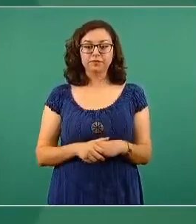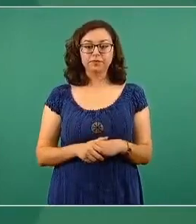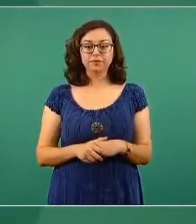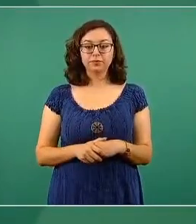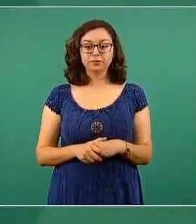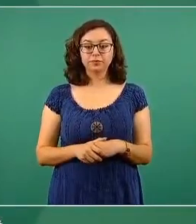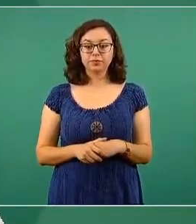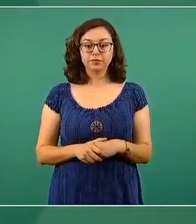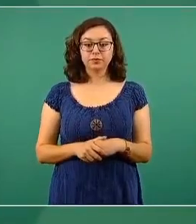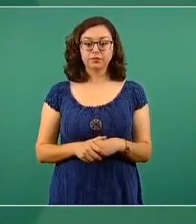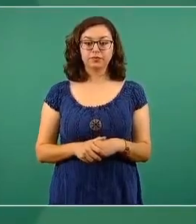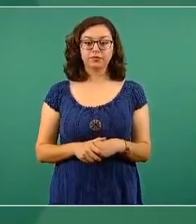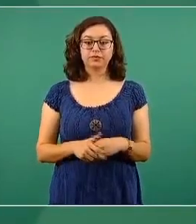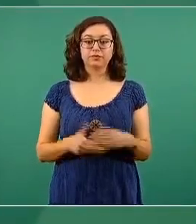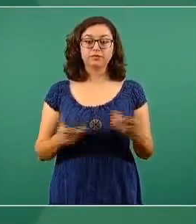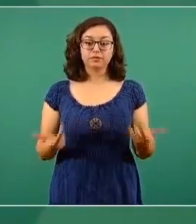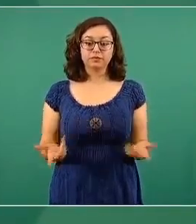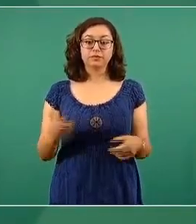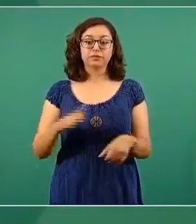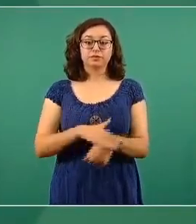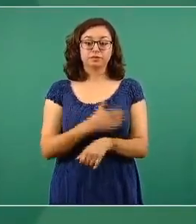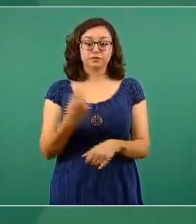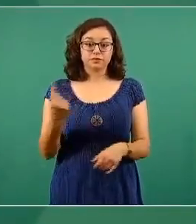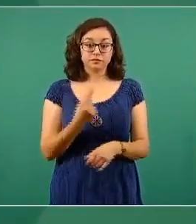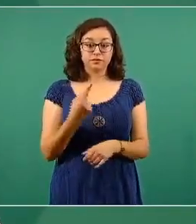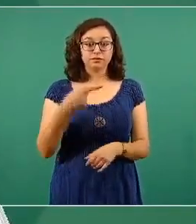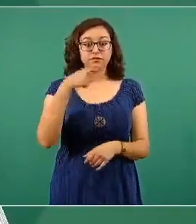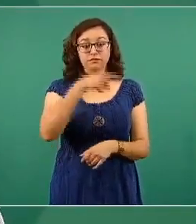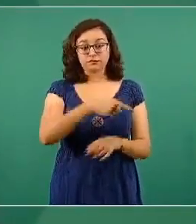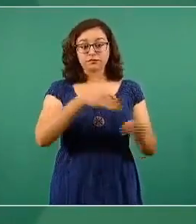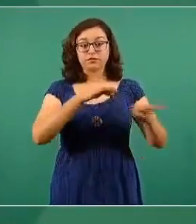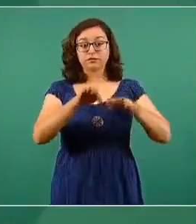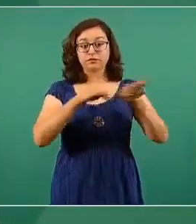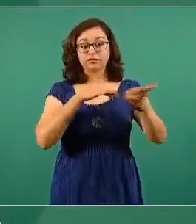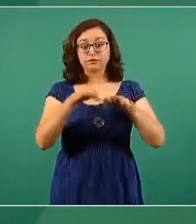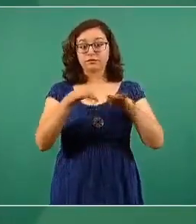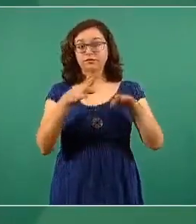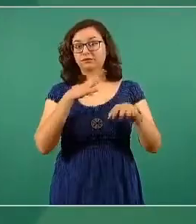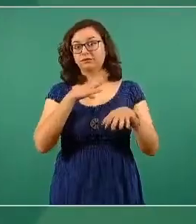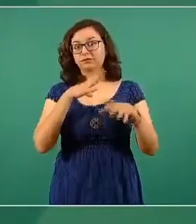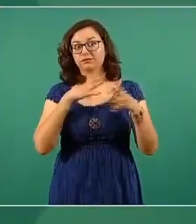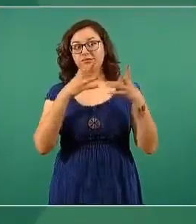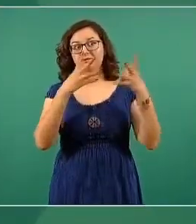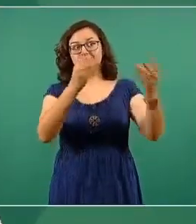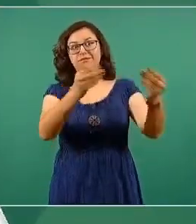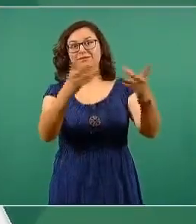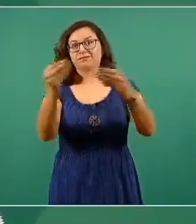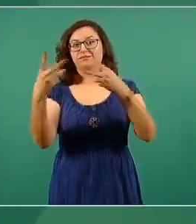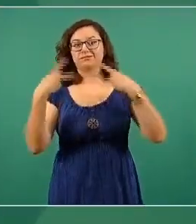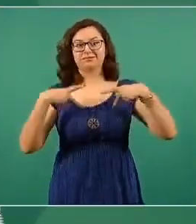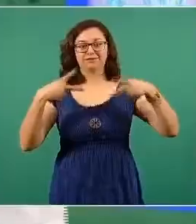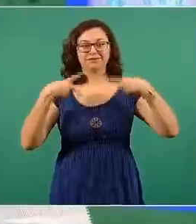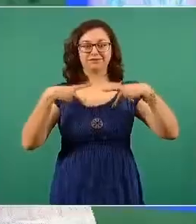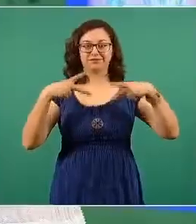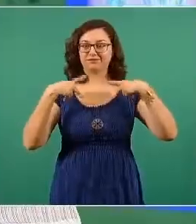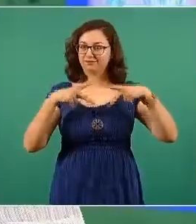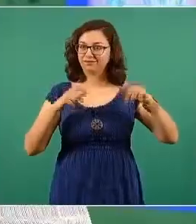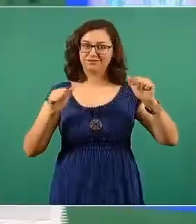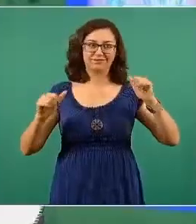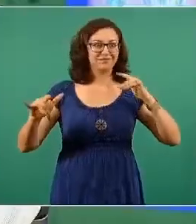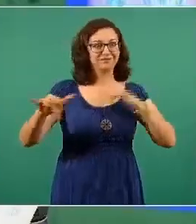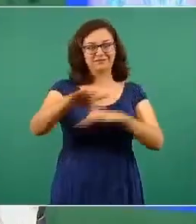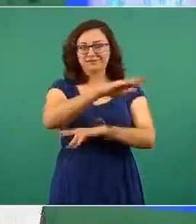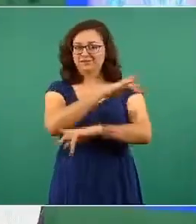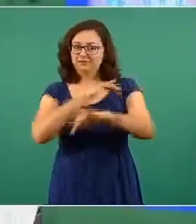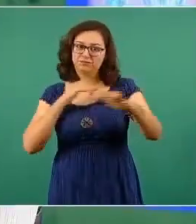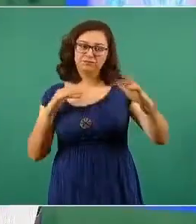actividades laborales, sobre todo cuando estas se dan en espacios en donde tenemos personas que están permanentemente entrando, saliendo,